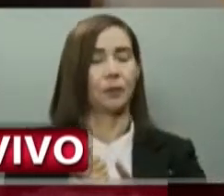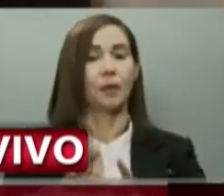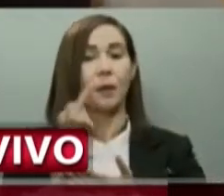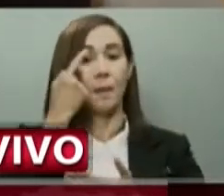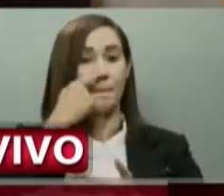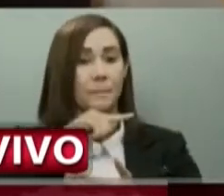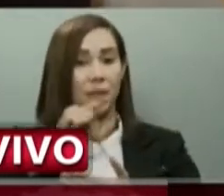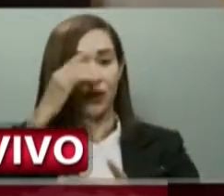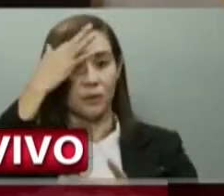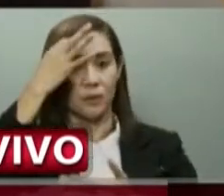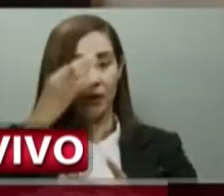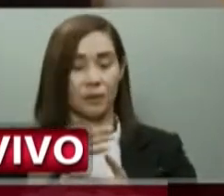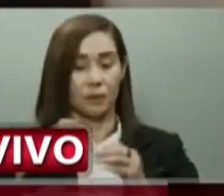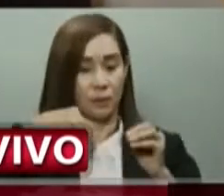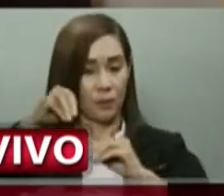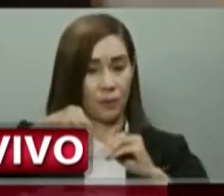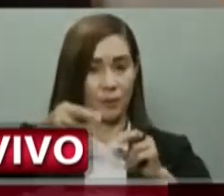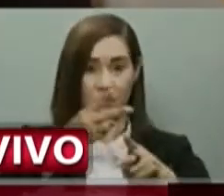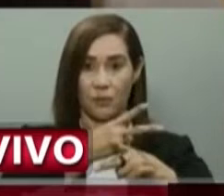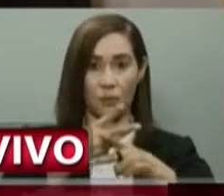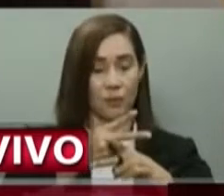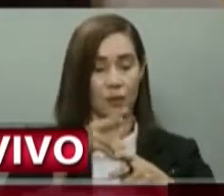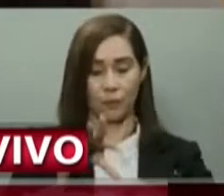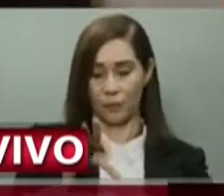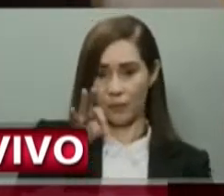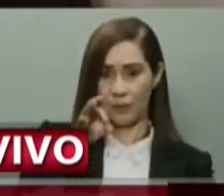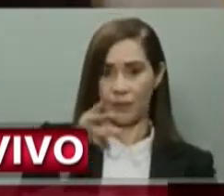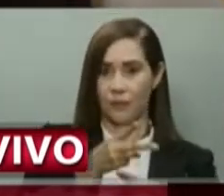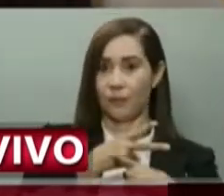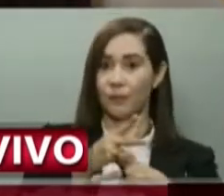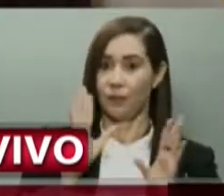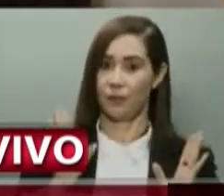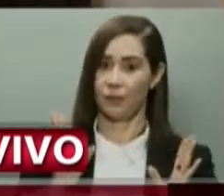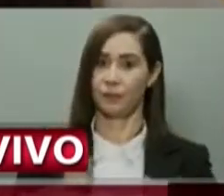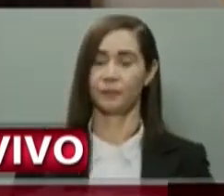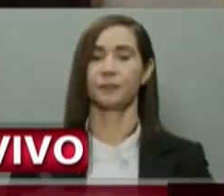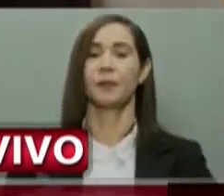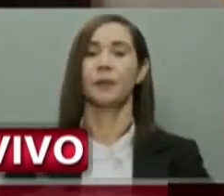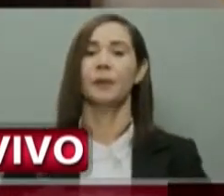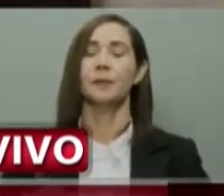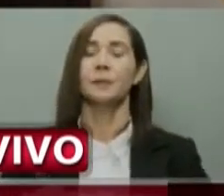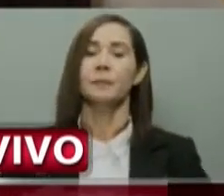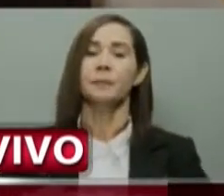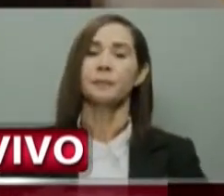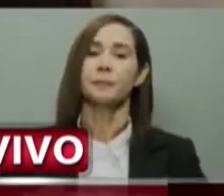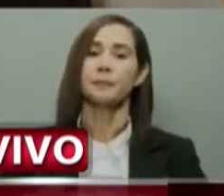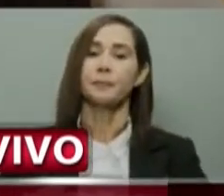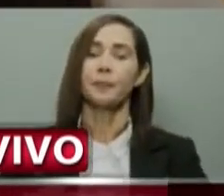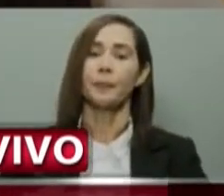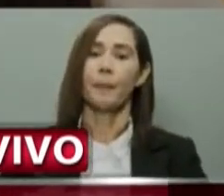Pero si hay una decisión entre comercio y seguridad, la seguridad va primero.